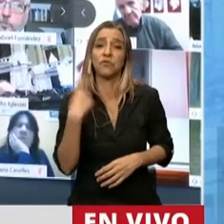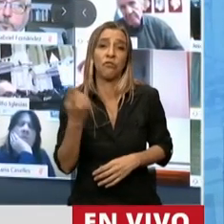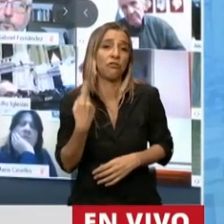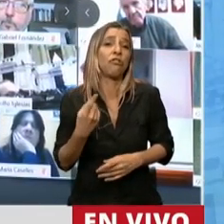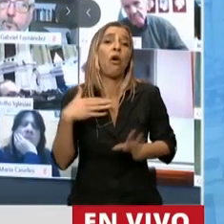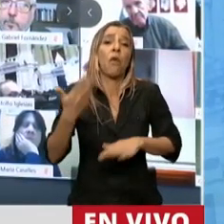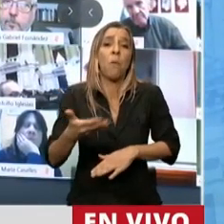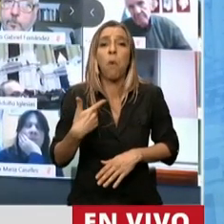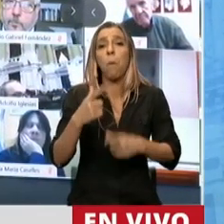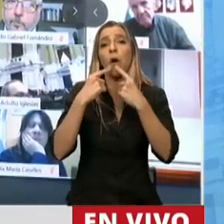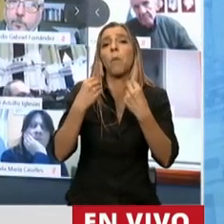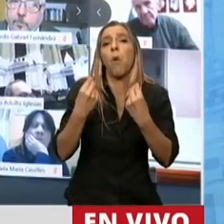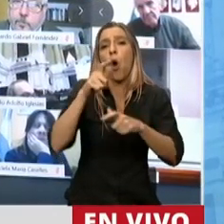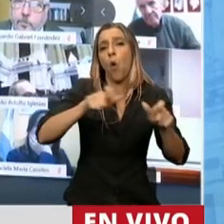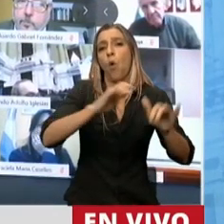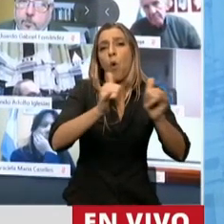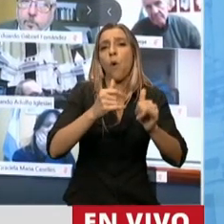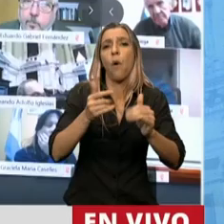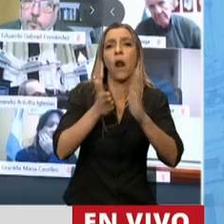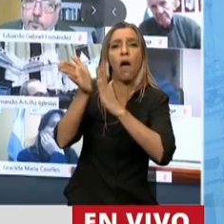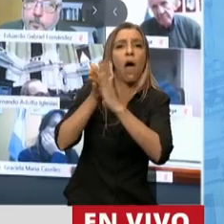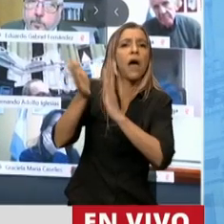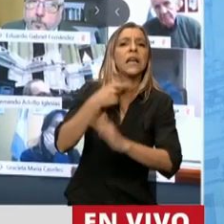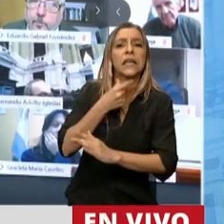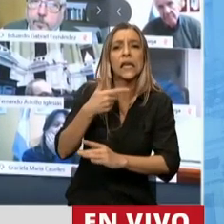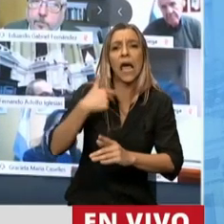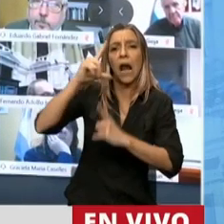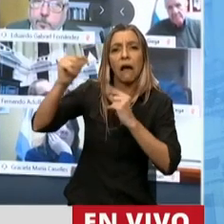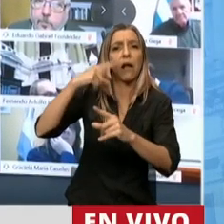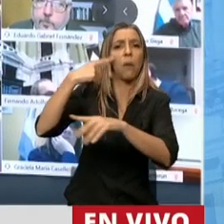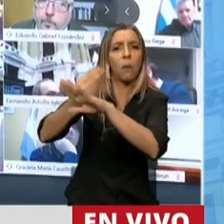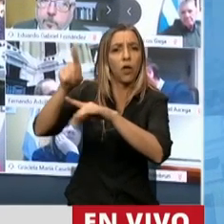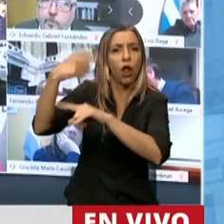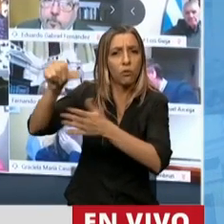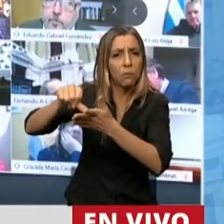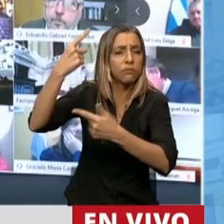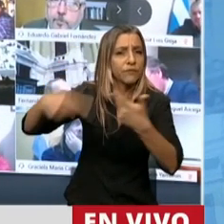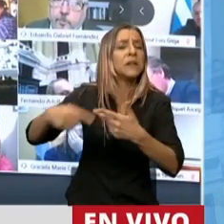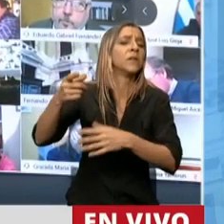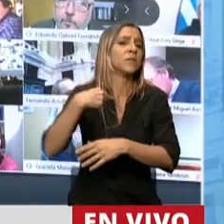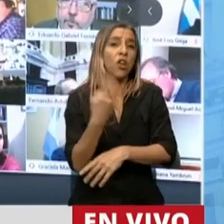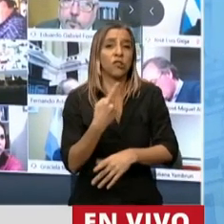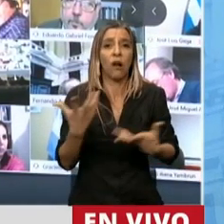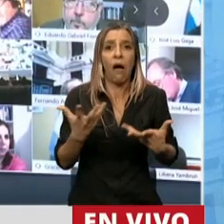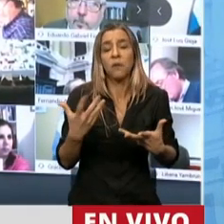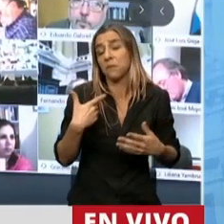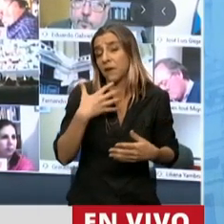irse. No los estamos representando. No estamos haciendo un país más justo y atractivo para